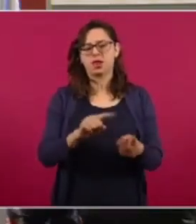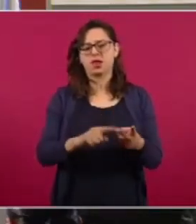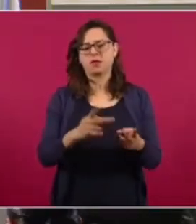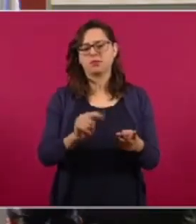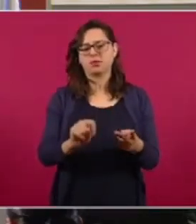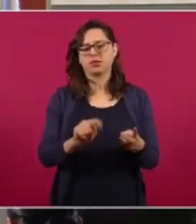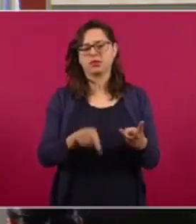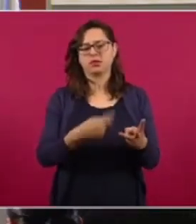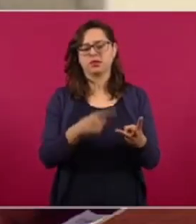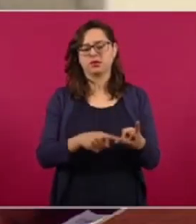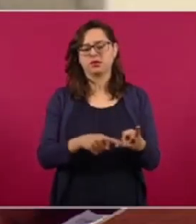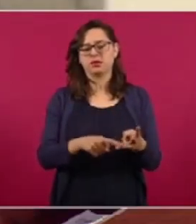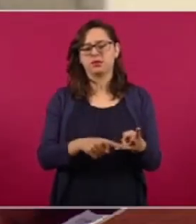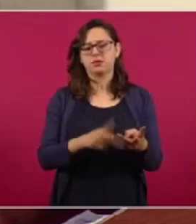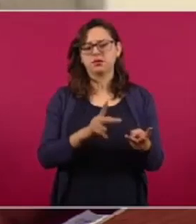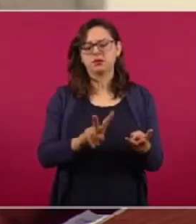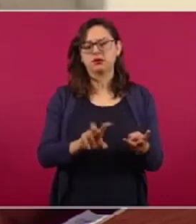Verde